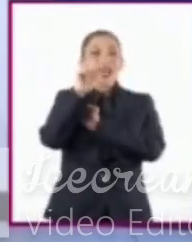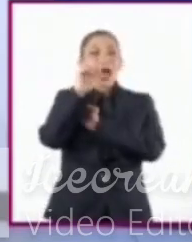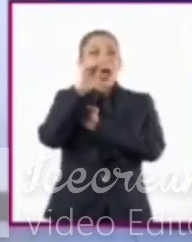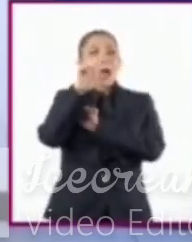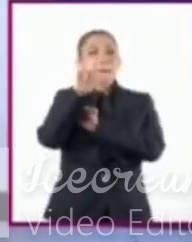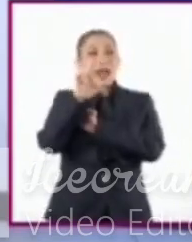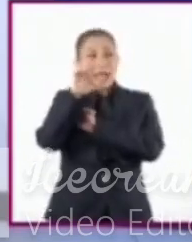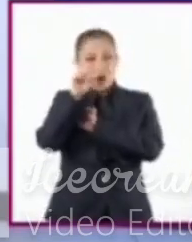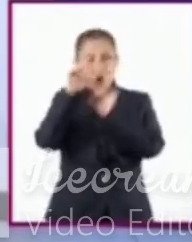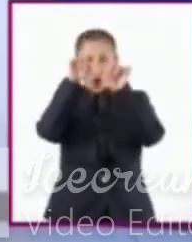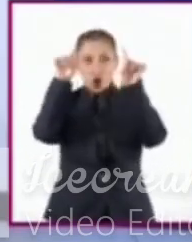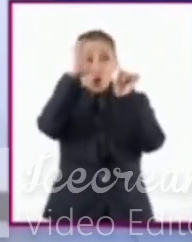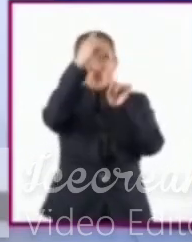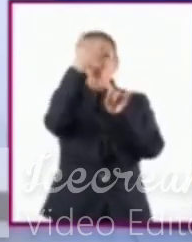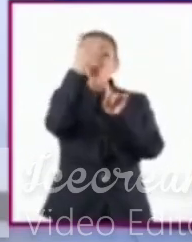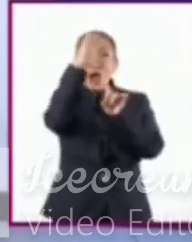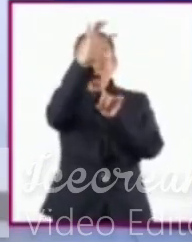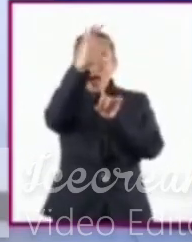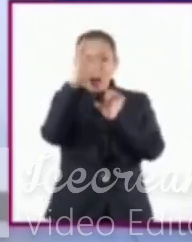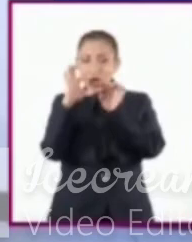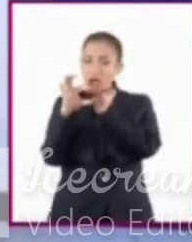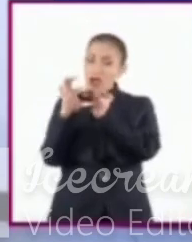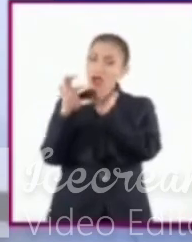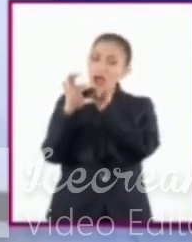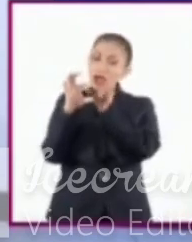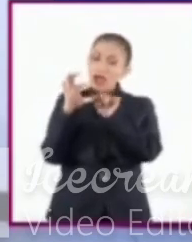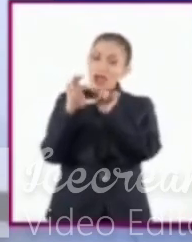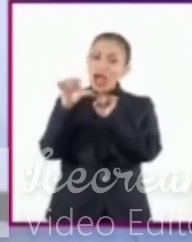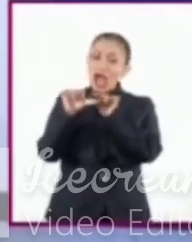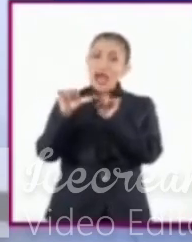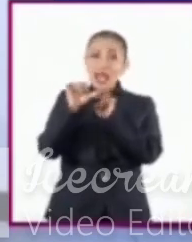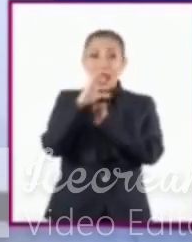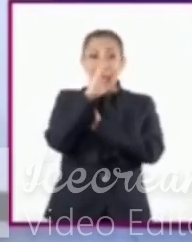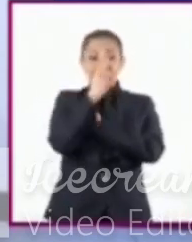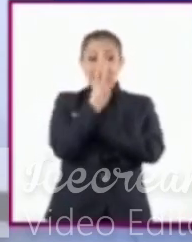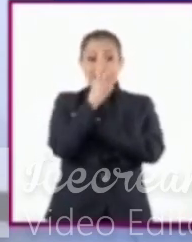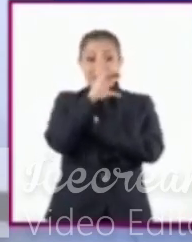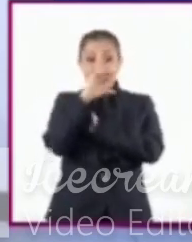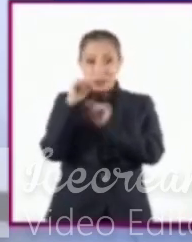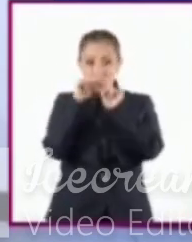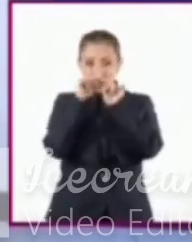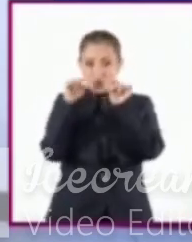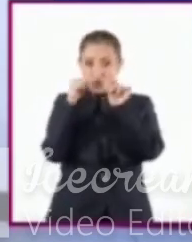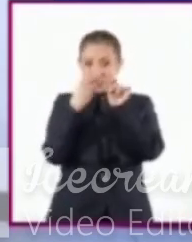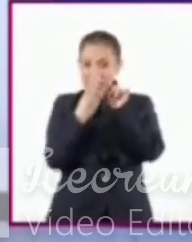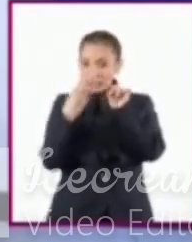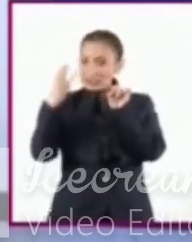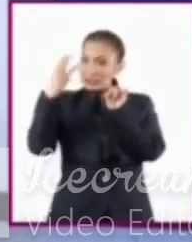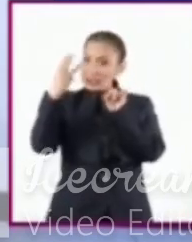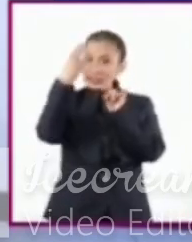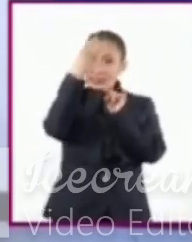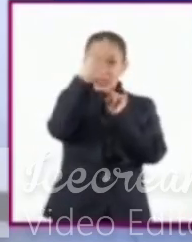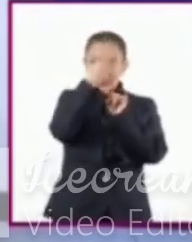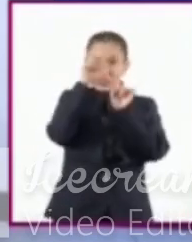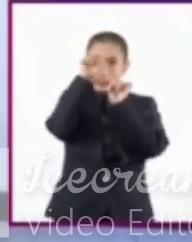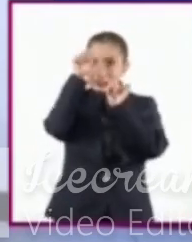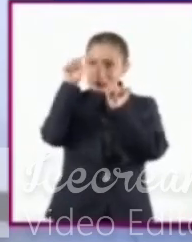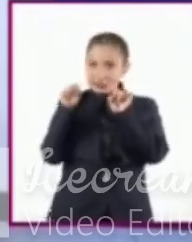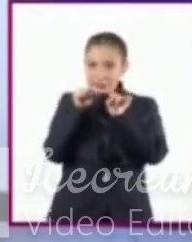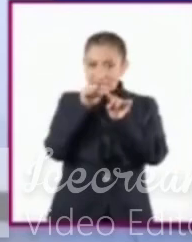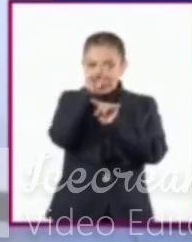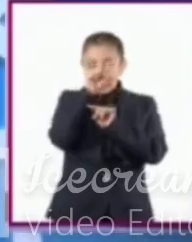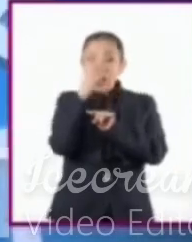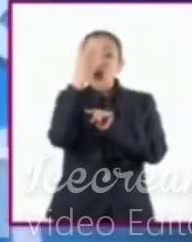Para calcular el área de cada casilla, sabemos que mide 3 centímetros por lado, por lo que su área es de 9